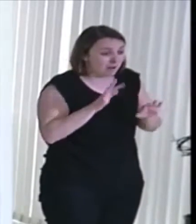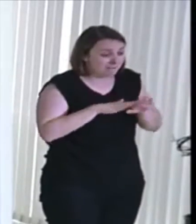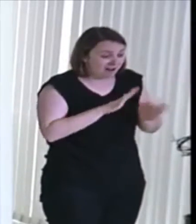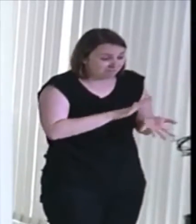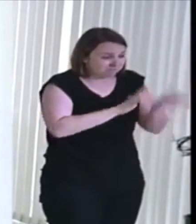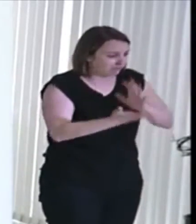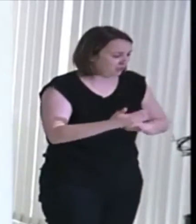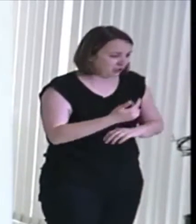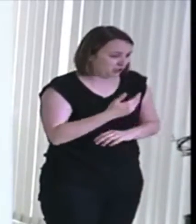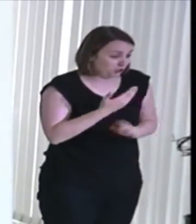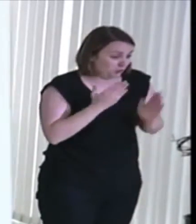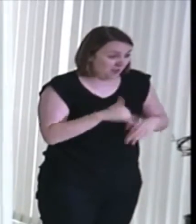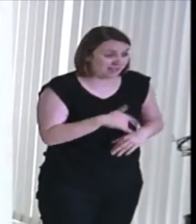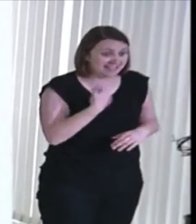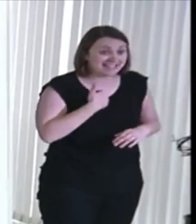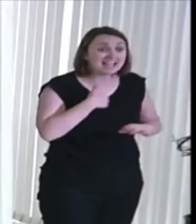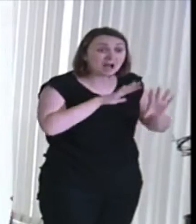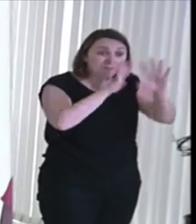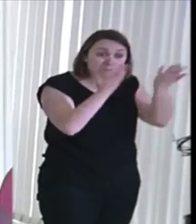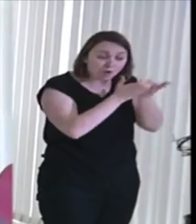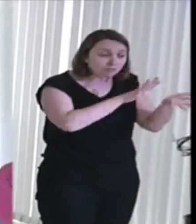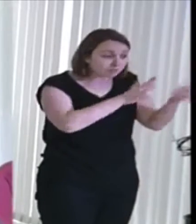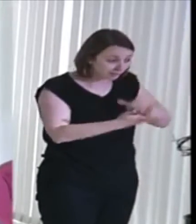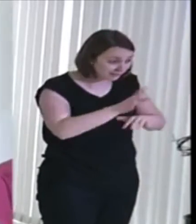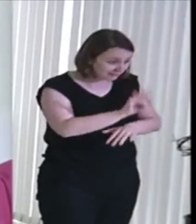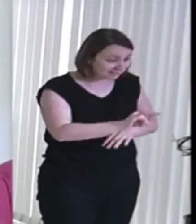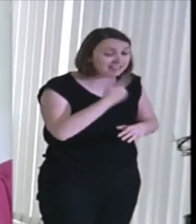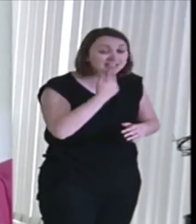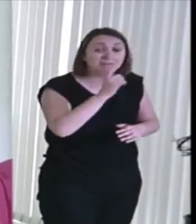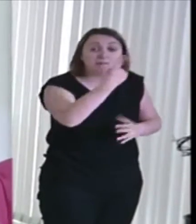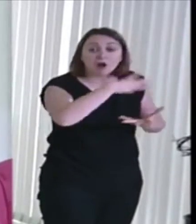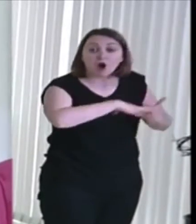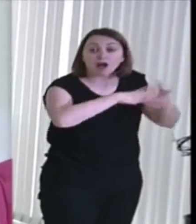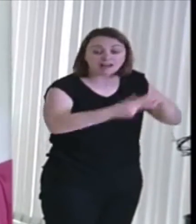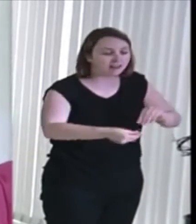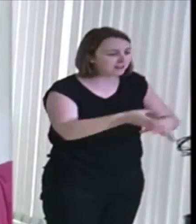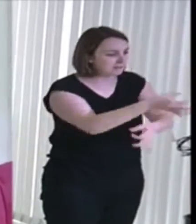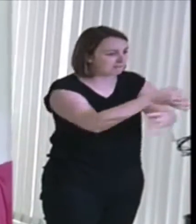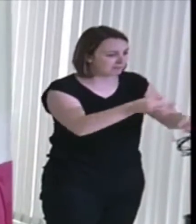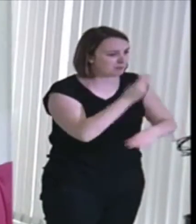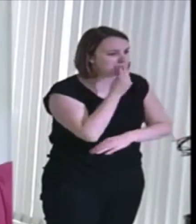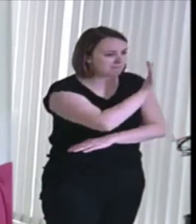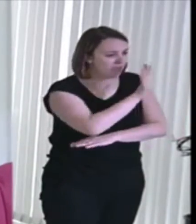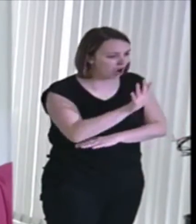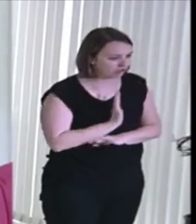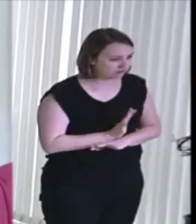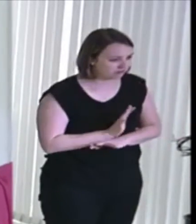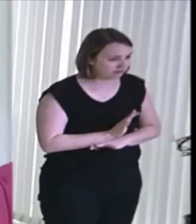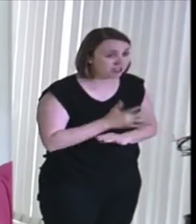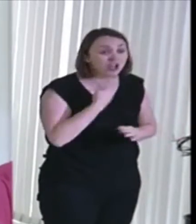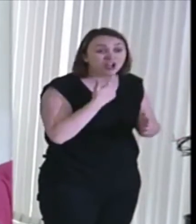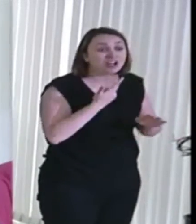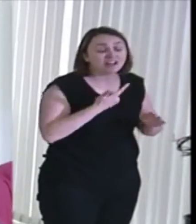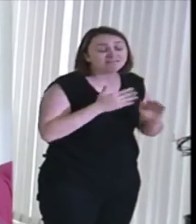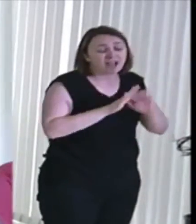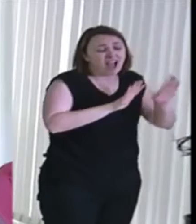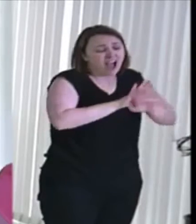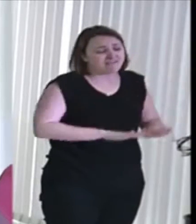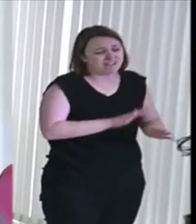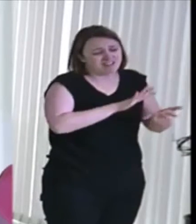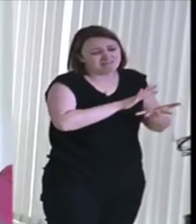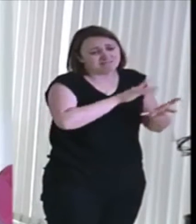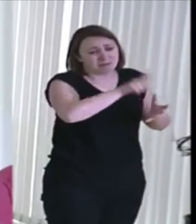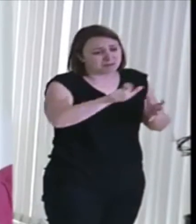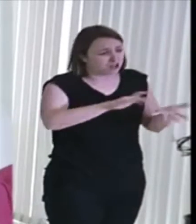Y evidentemente el mundo ya ha cambiado, quien se adapte antes lo hará mejor. Claro. Al final todo el mundo va a tener que hacerlo, la cuestión es